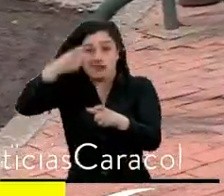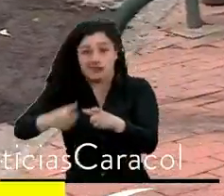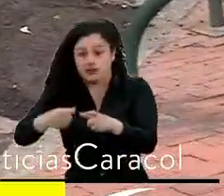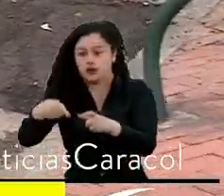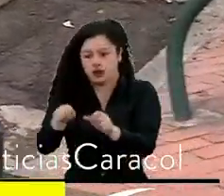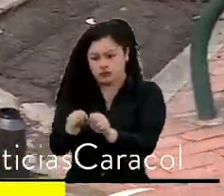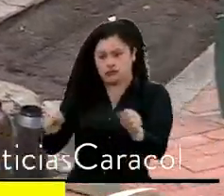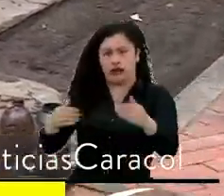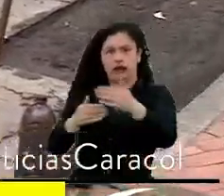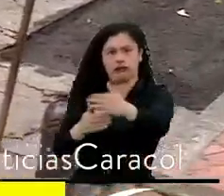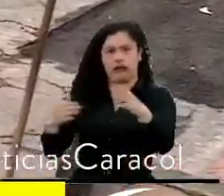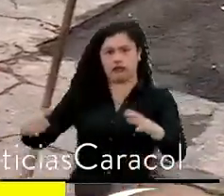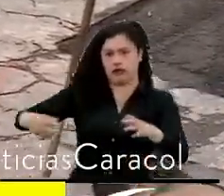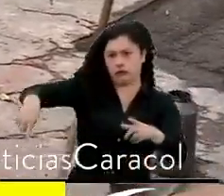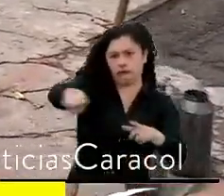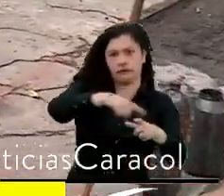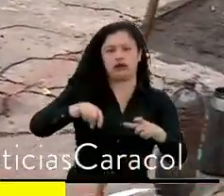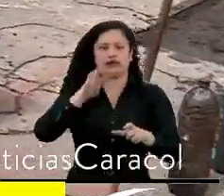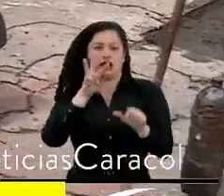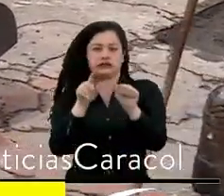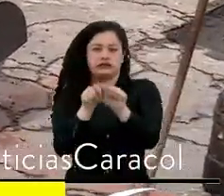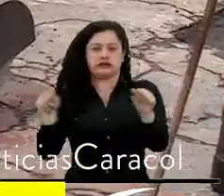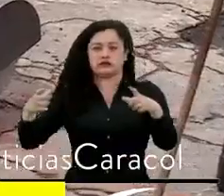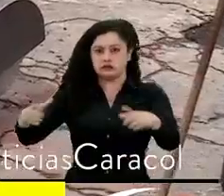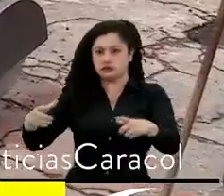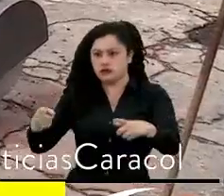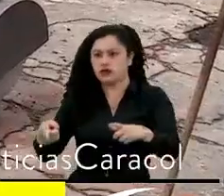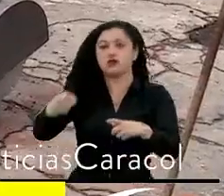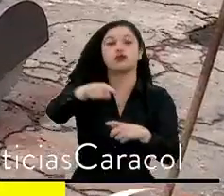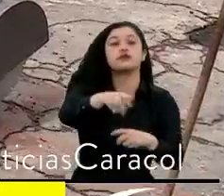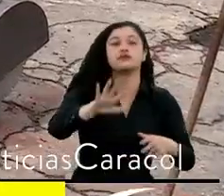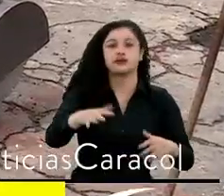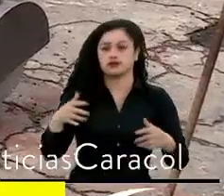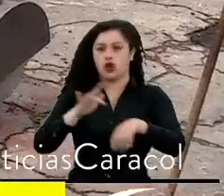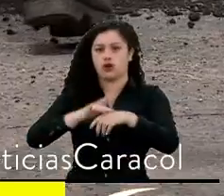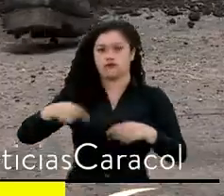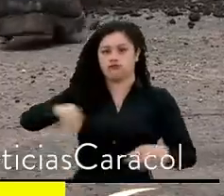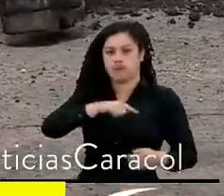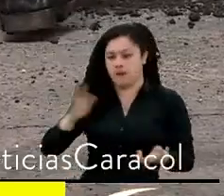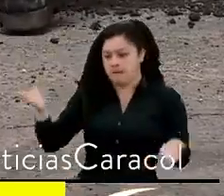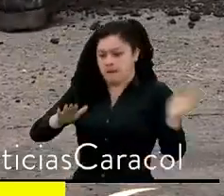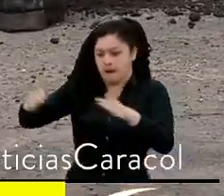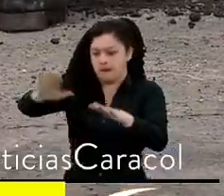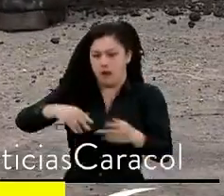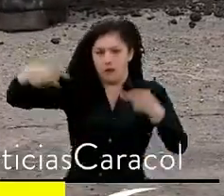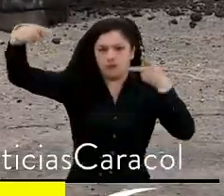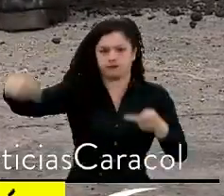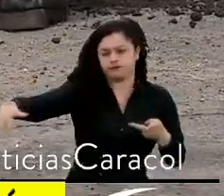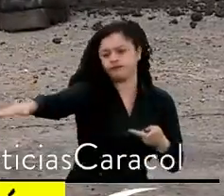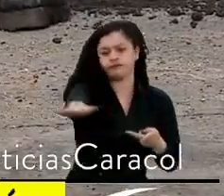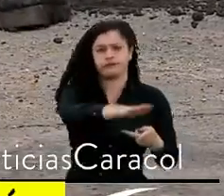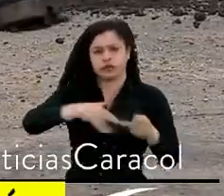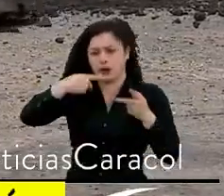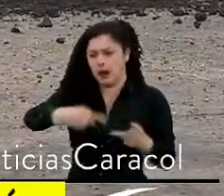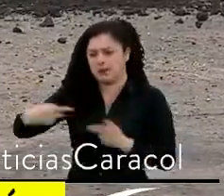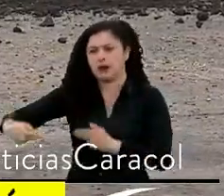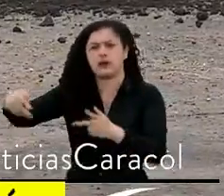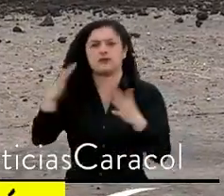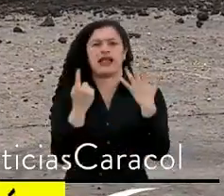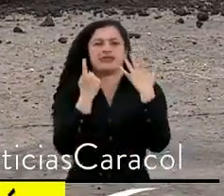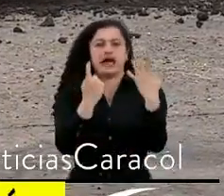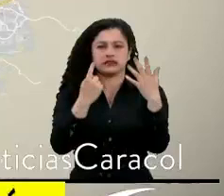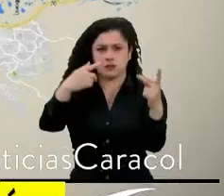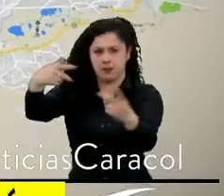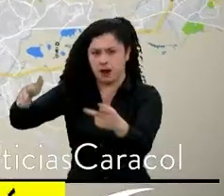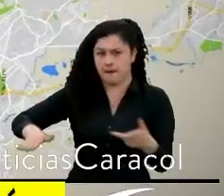3 de lado por 2 de lado, son 6 metros cuadrados, sumamos 6 huecos patrón. Algunos de los principales corredores viales que